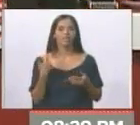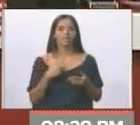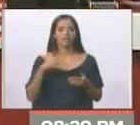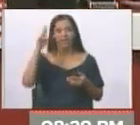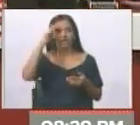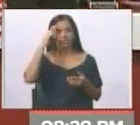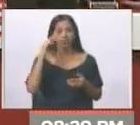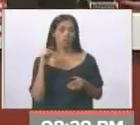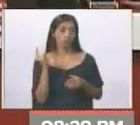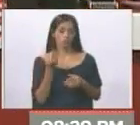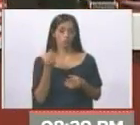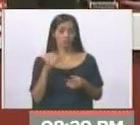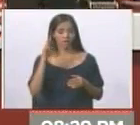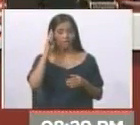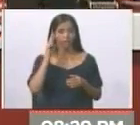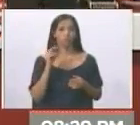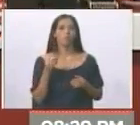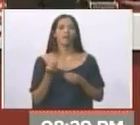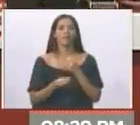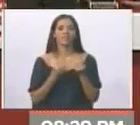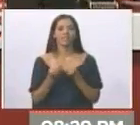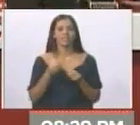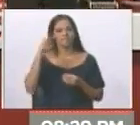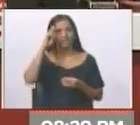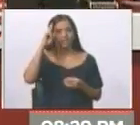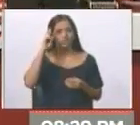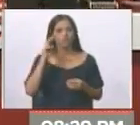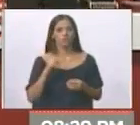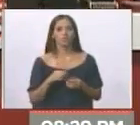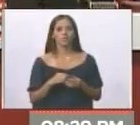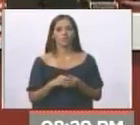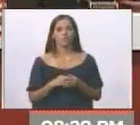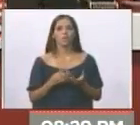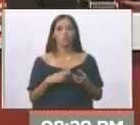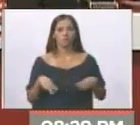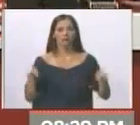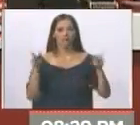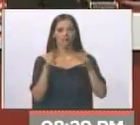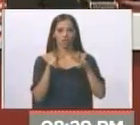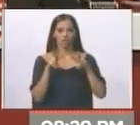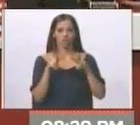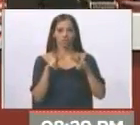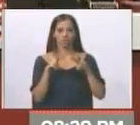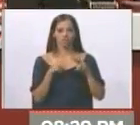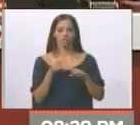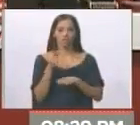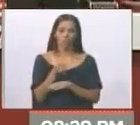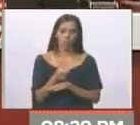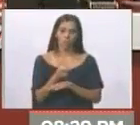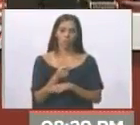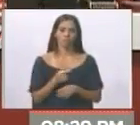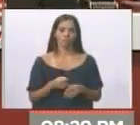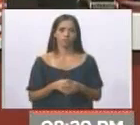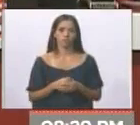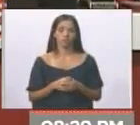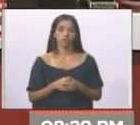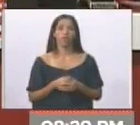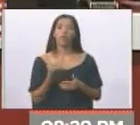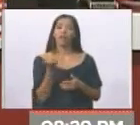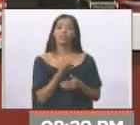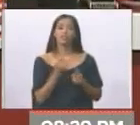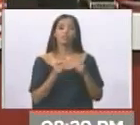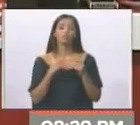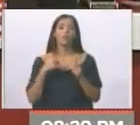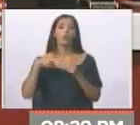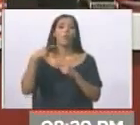no solo para tener la razón, sino para hacer que esa razón valga. Esa razón se imponga. Los asesinos son otros.